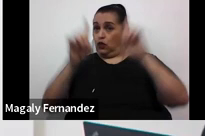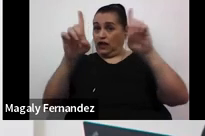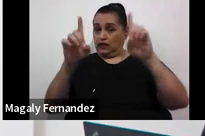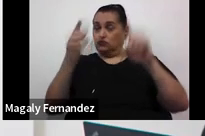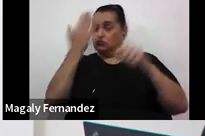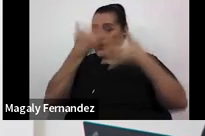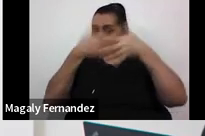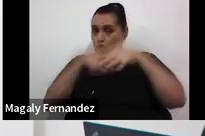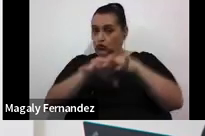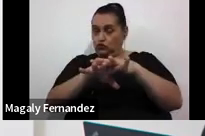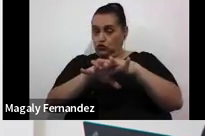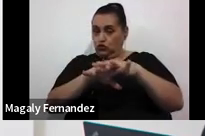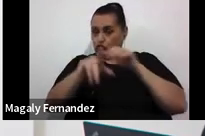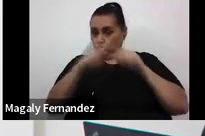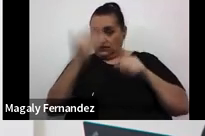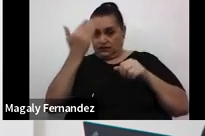inclusión